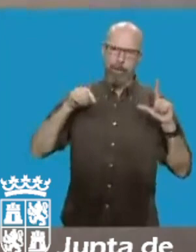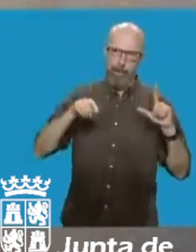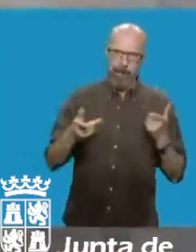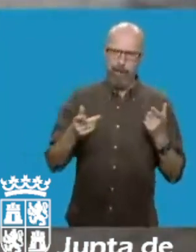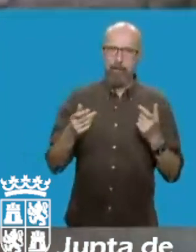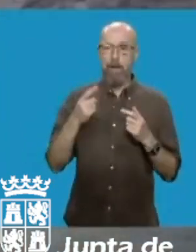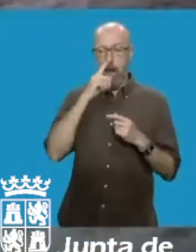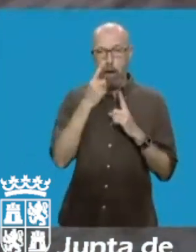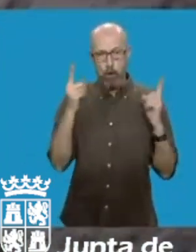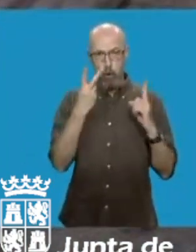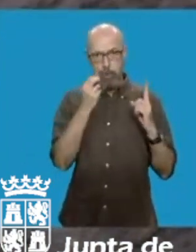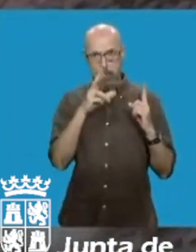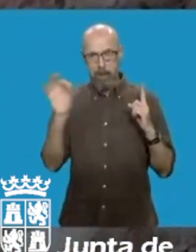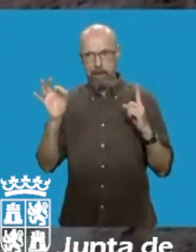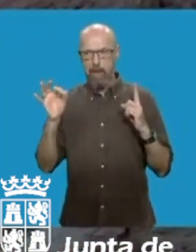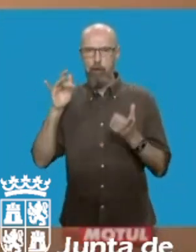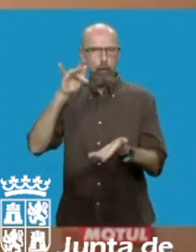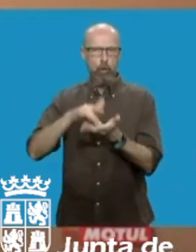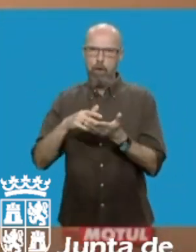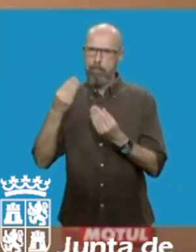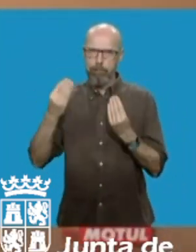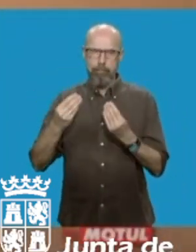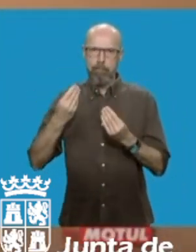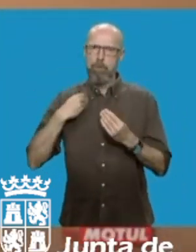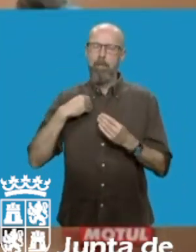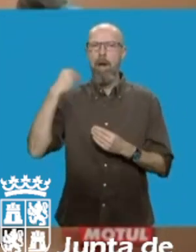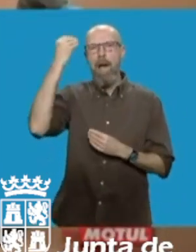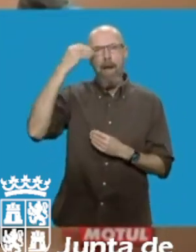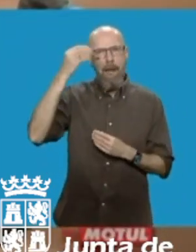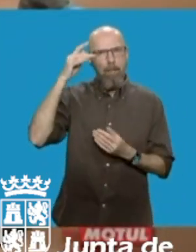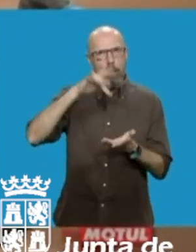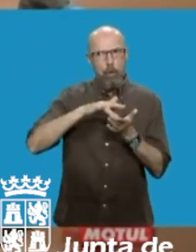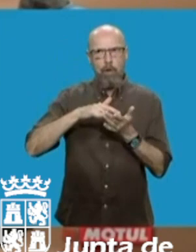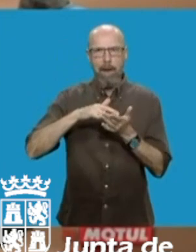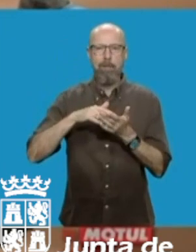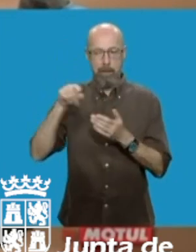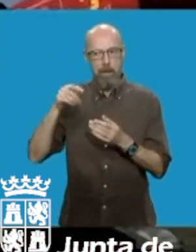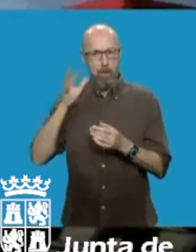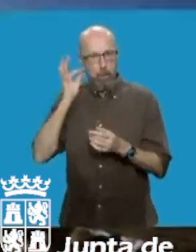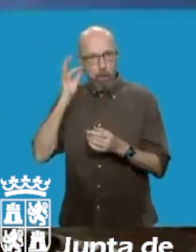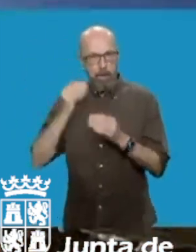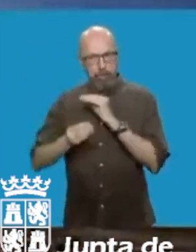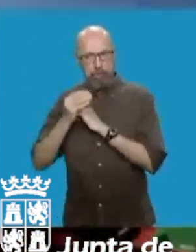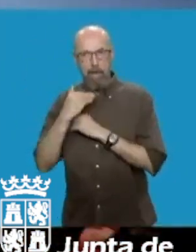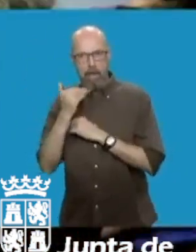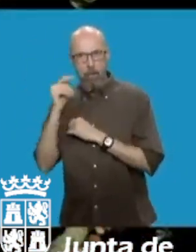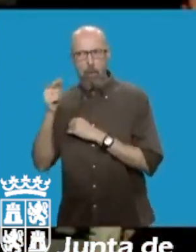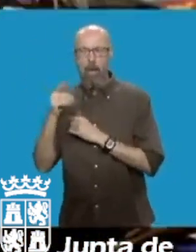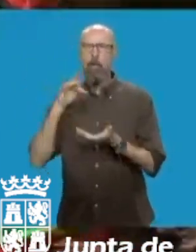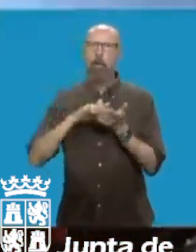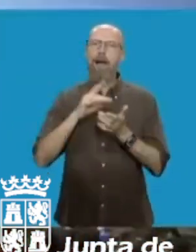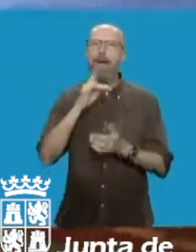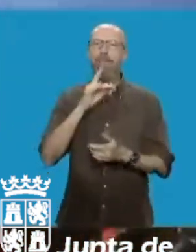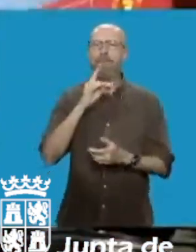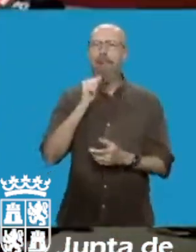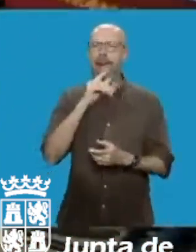fue su año. Entre las dunas de Arabia Saudí, la zamorana se convirtió en la primera mujer europea en completar el Dakar en su categoría